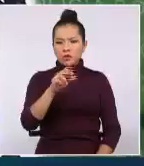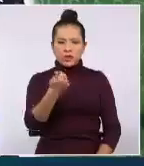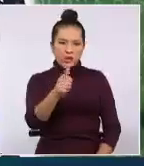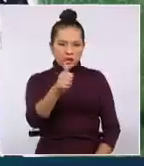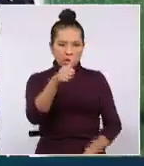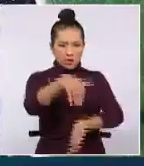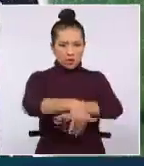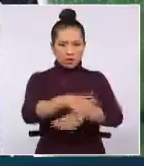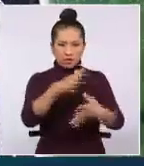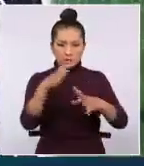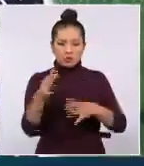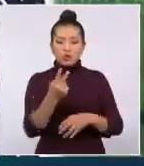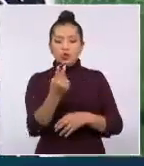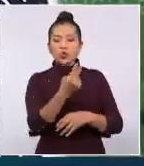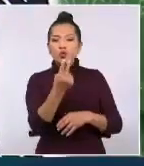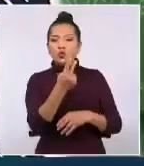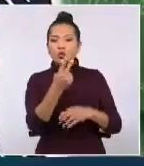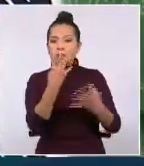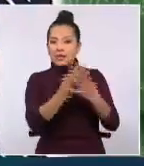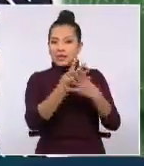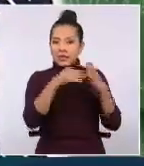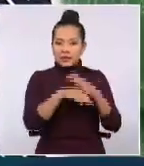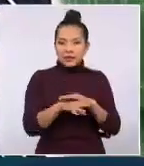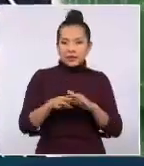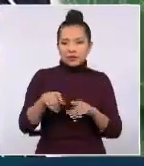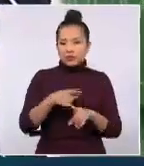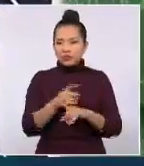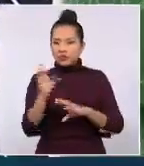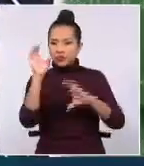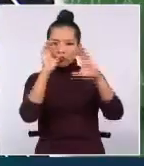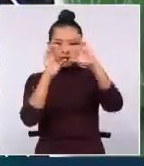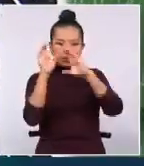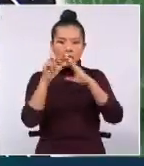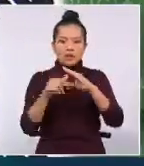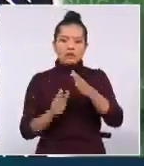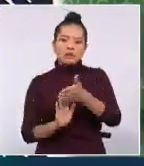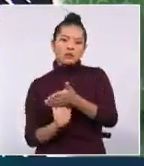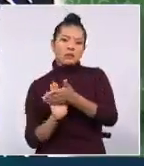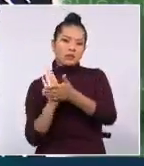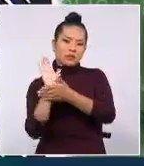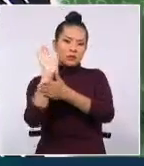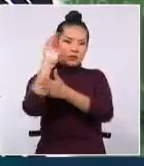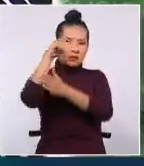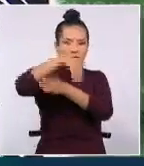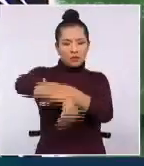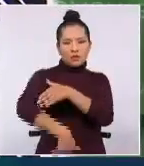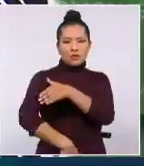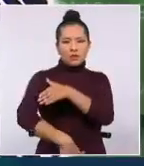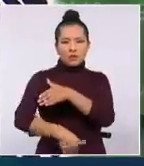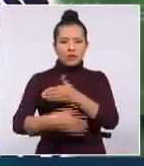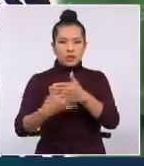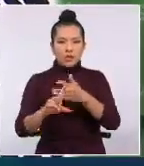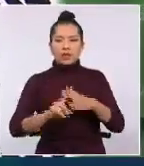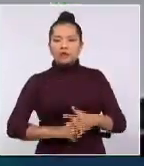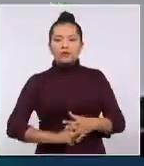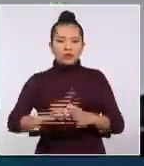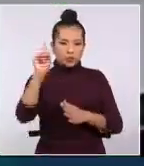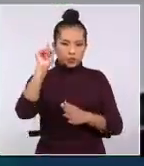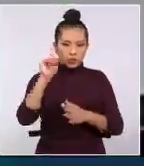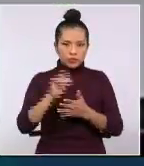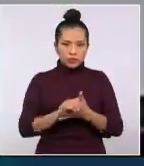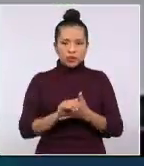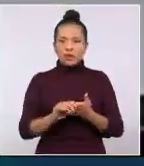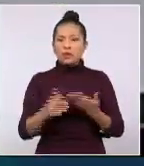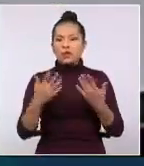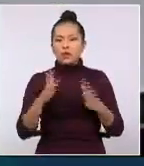internos evaden el control policial para posteriormente trepar a la muralla del puesto 1, darse a la fuga, en el sentido de que